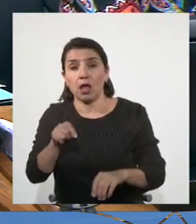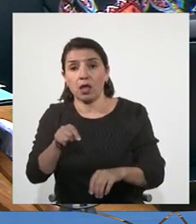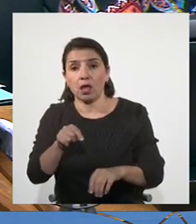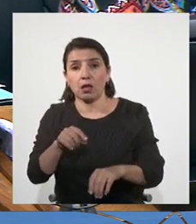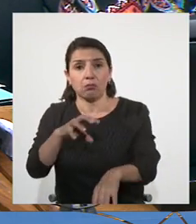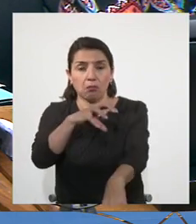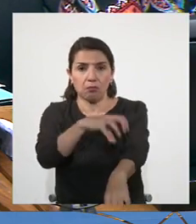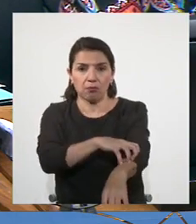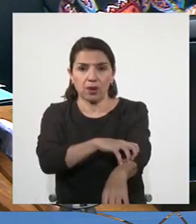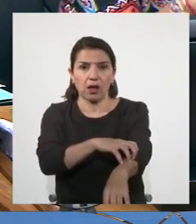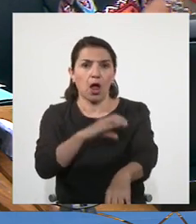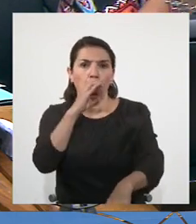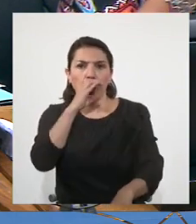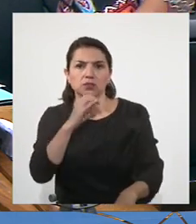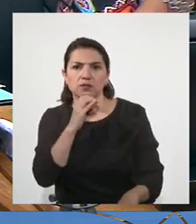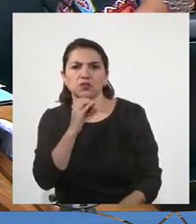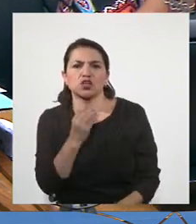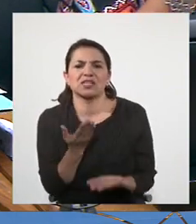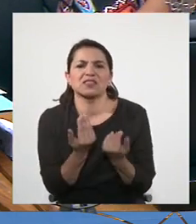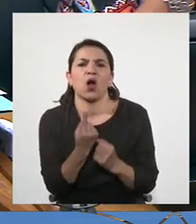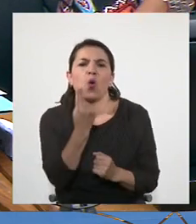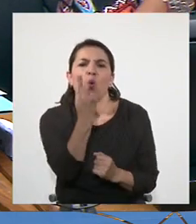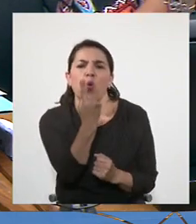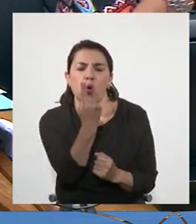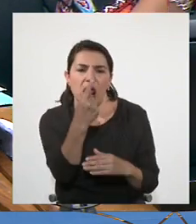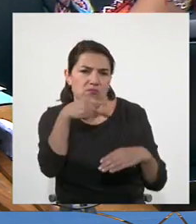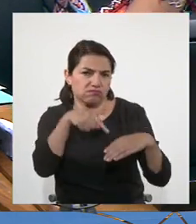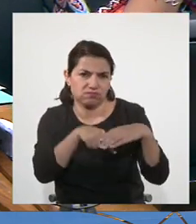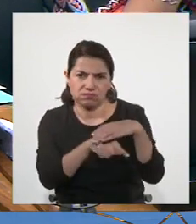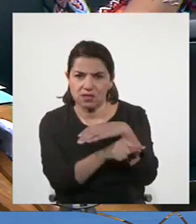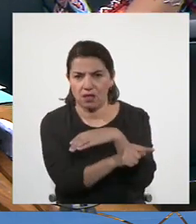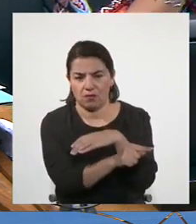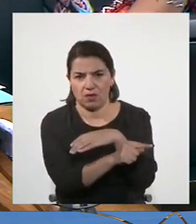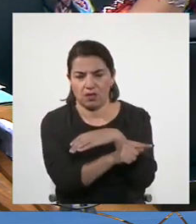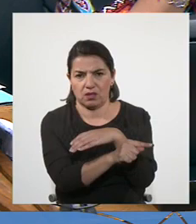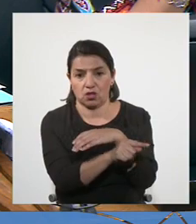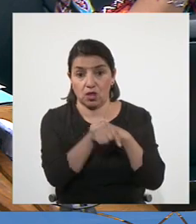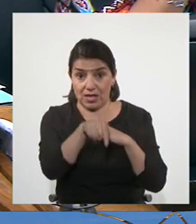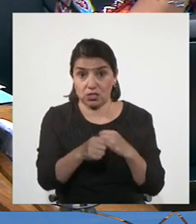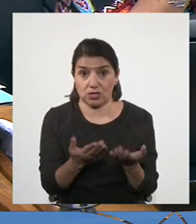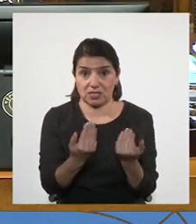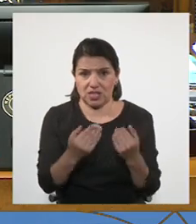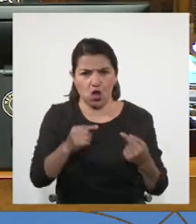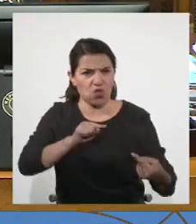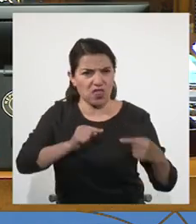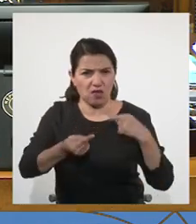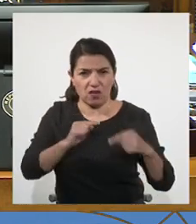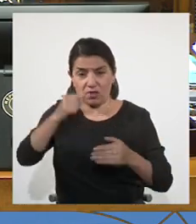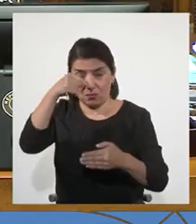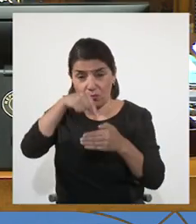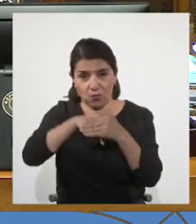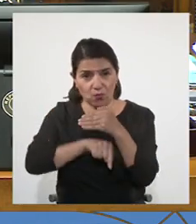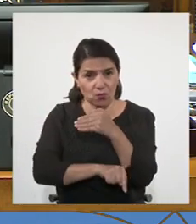quiere tener una línea de metro. Y para eso se requiere un debate mucho más profundo.